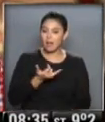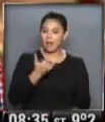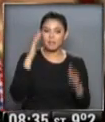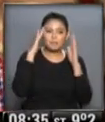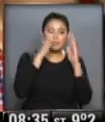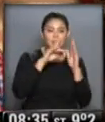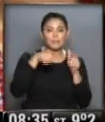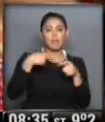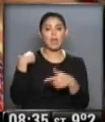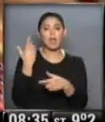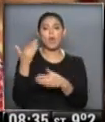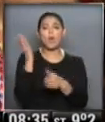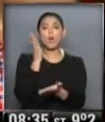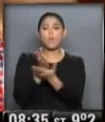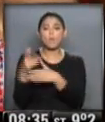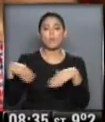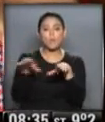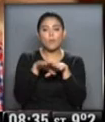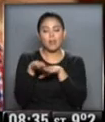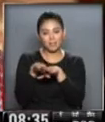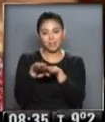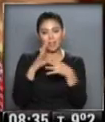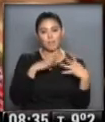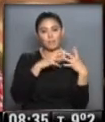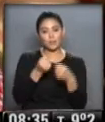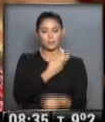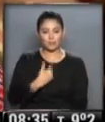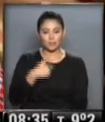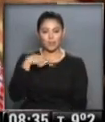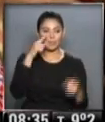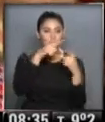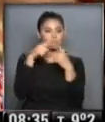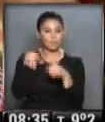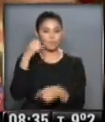una igualdad incluida dentro de los derechos humanos y las acciones concretas de gobierno, son los ejes de esta década ganada.